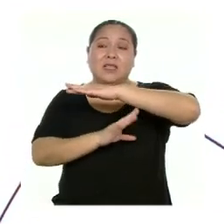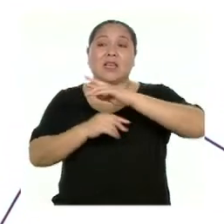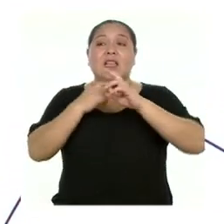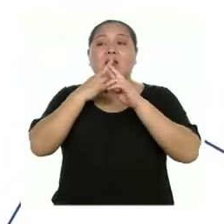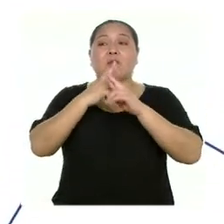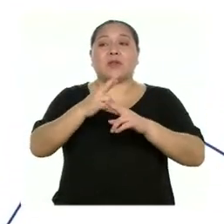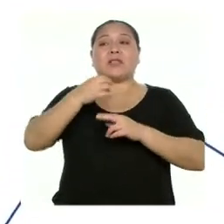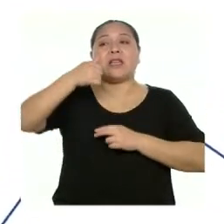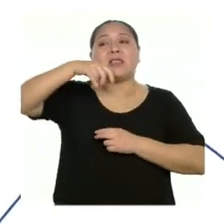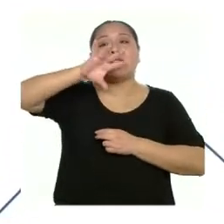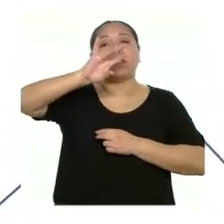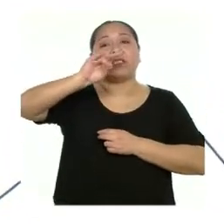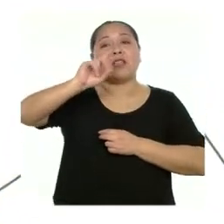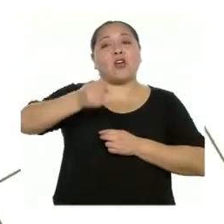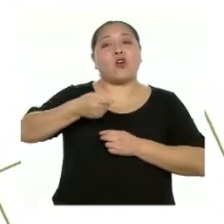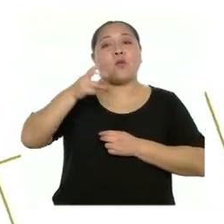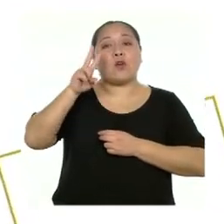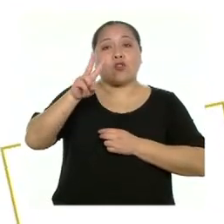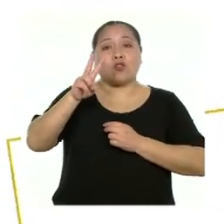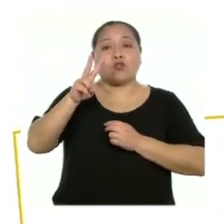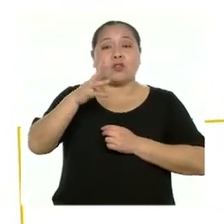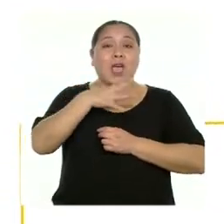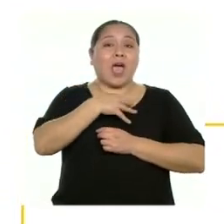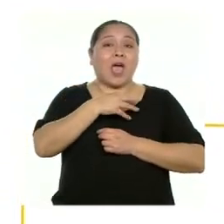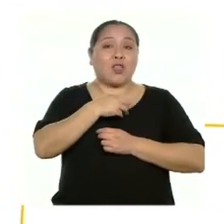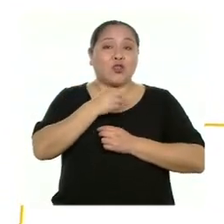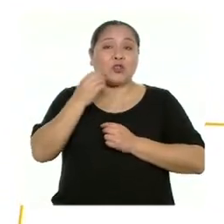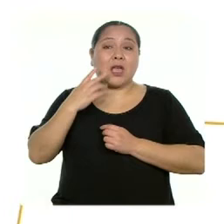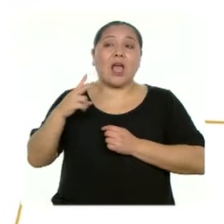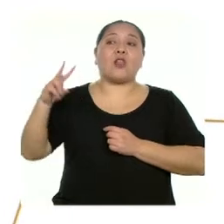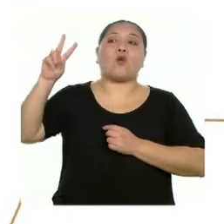17,2 años al cuadrado.